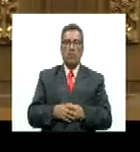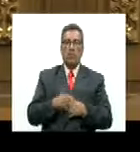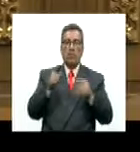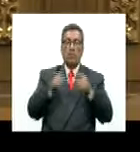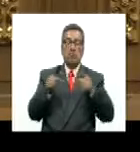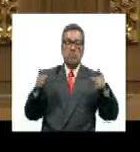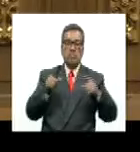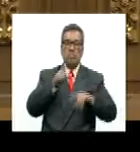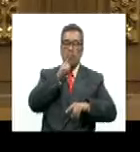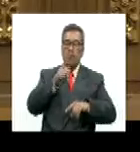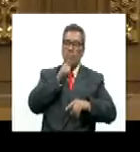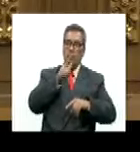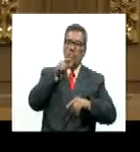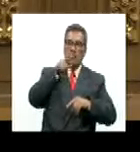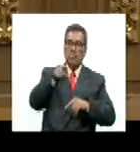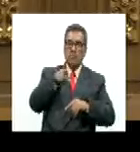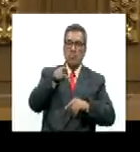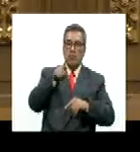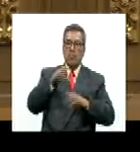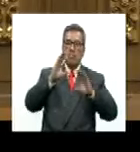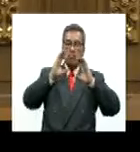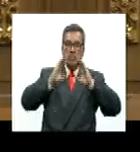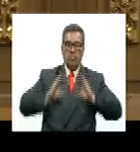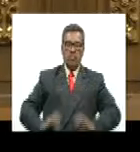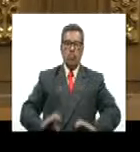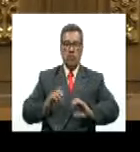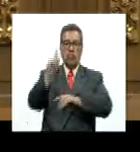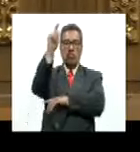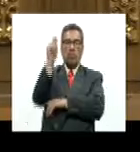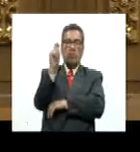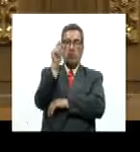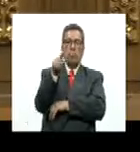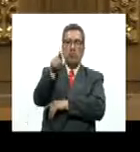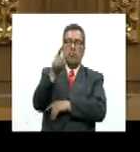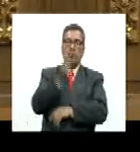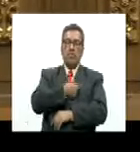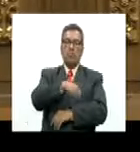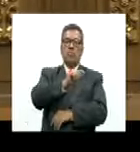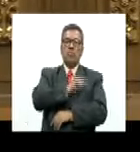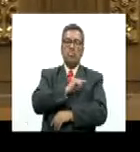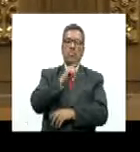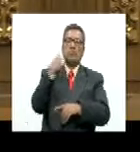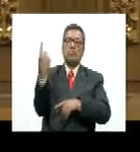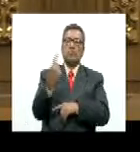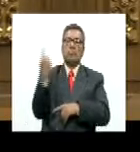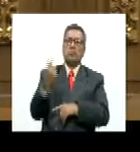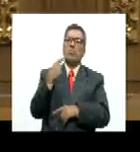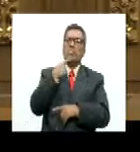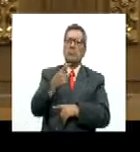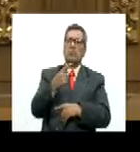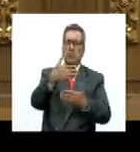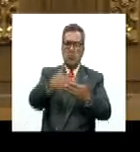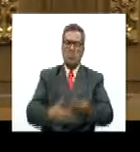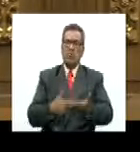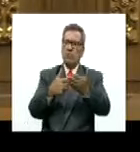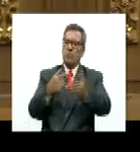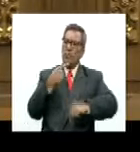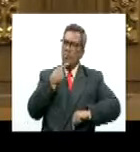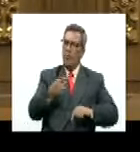deleznable de parte de ese cuerpo parlamentario, que no solo se remite a hacer una proposición, sino